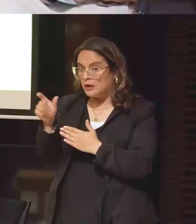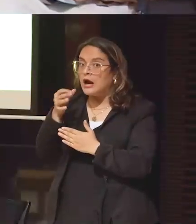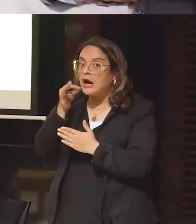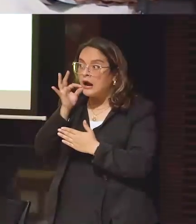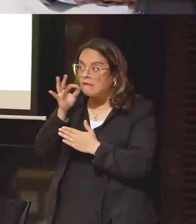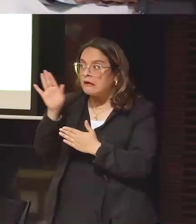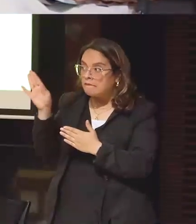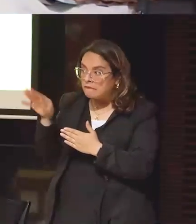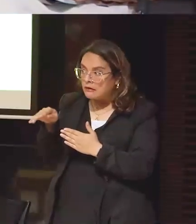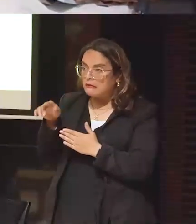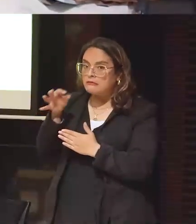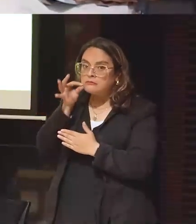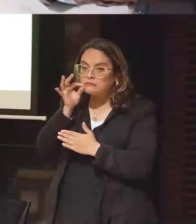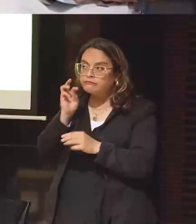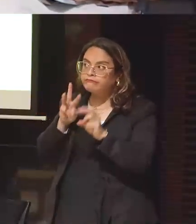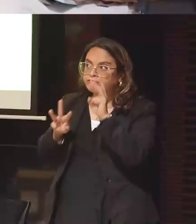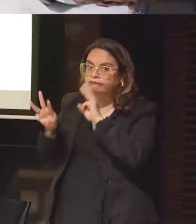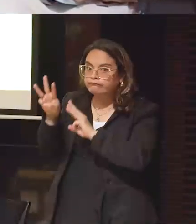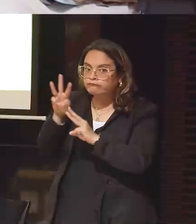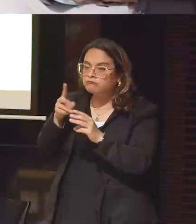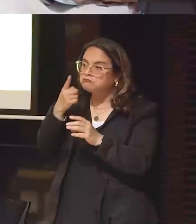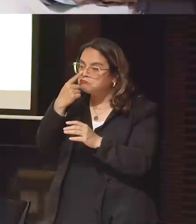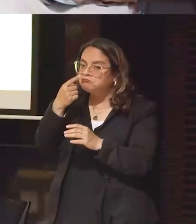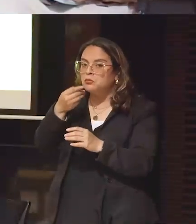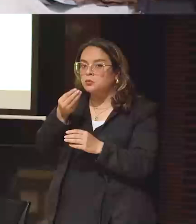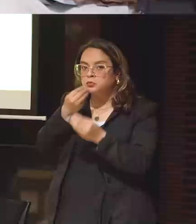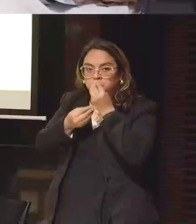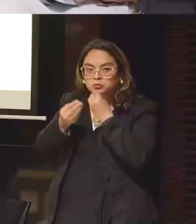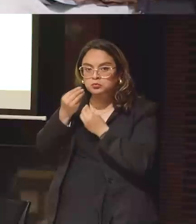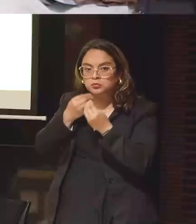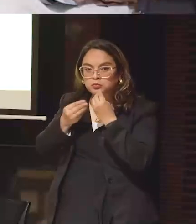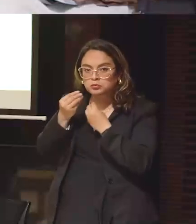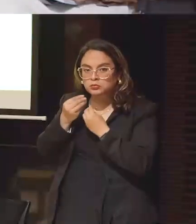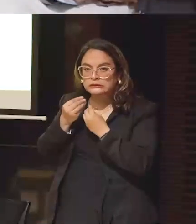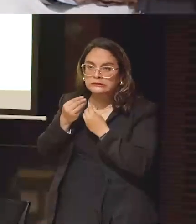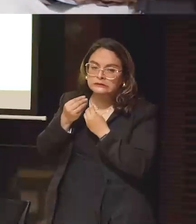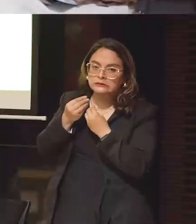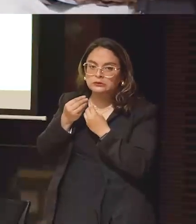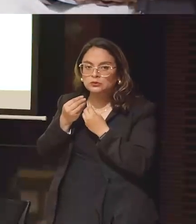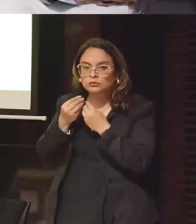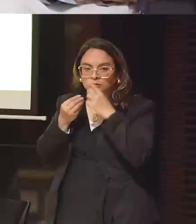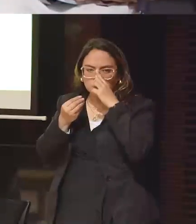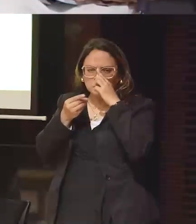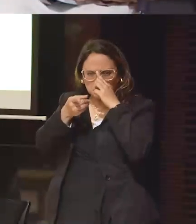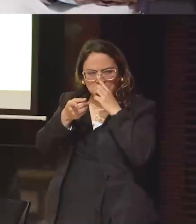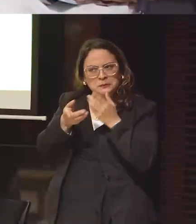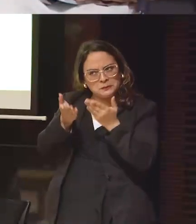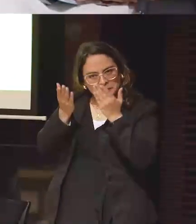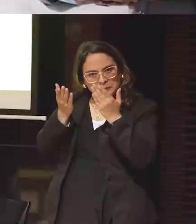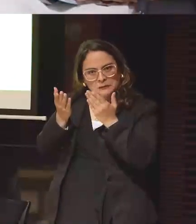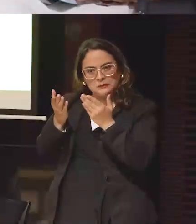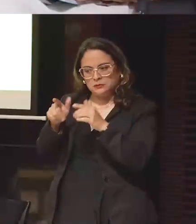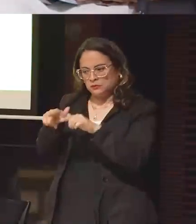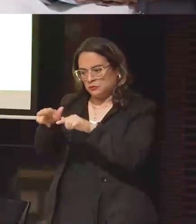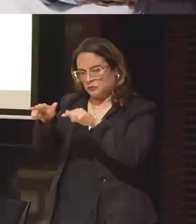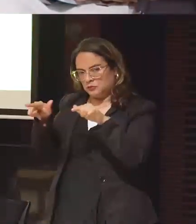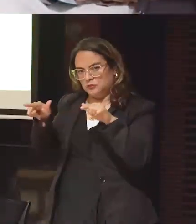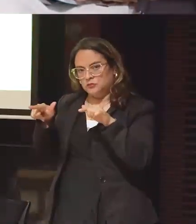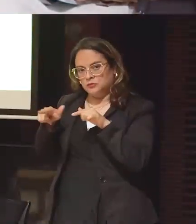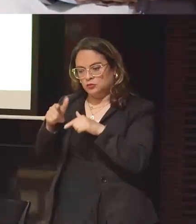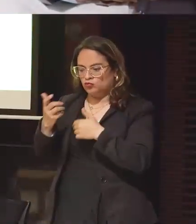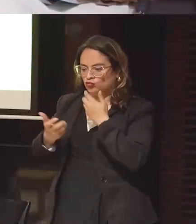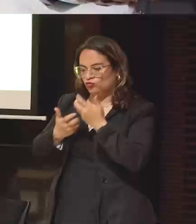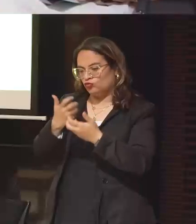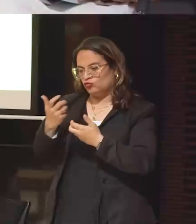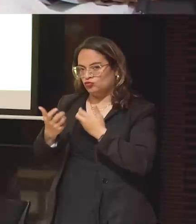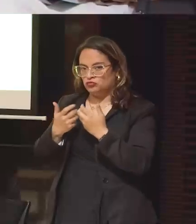la gente que va a venir a los museos va a querer venir a comer, de pronto sí o de pronto no. Pero ¿qué tal si usted se anima a tener música en vivo? Y entonces